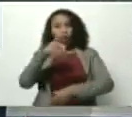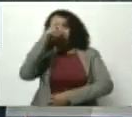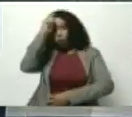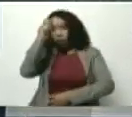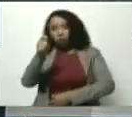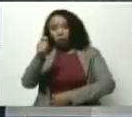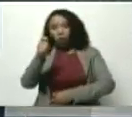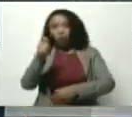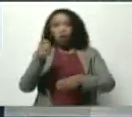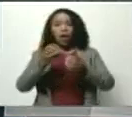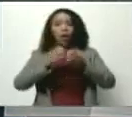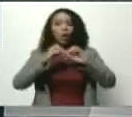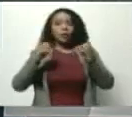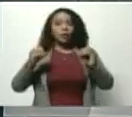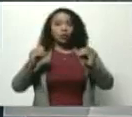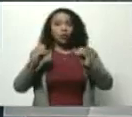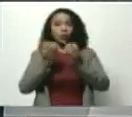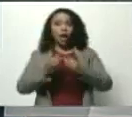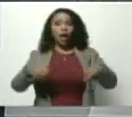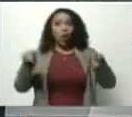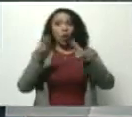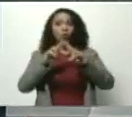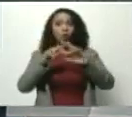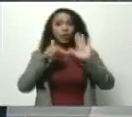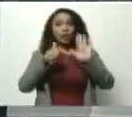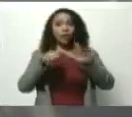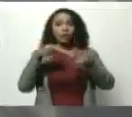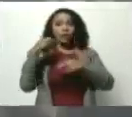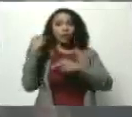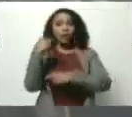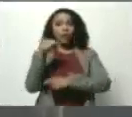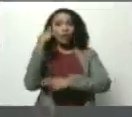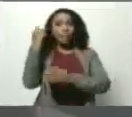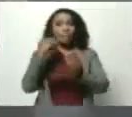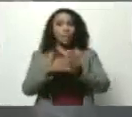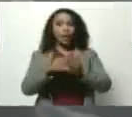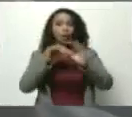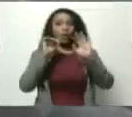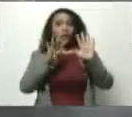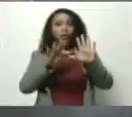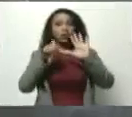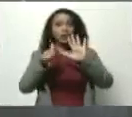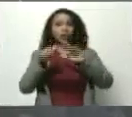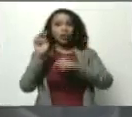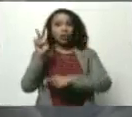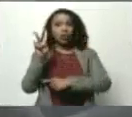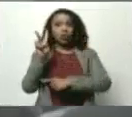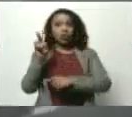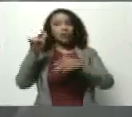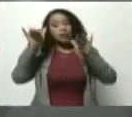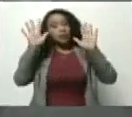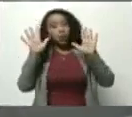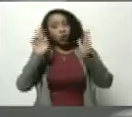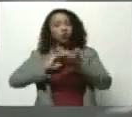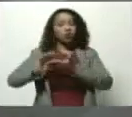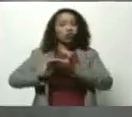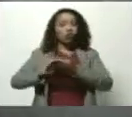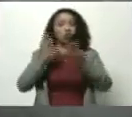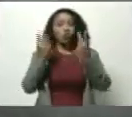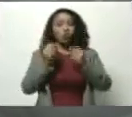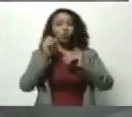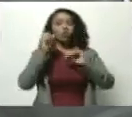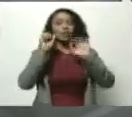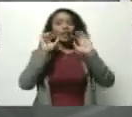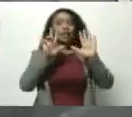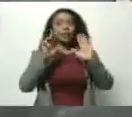de las naciones unidas onu el 6 de noviembre de 1962 según la resolución número 6 mil